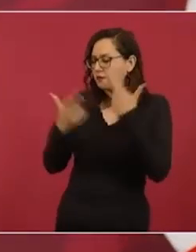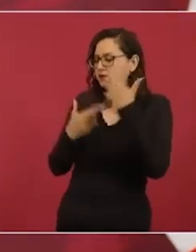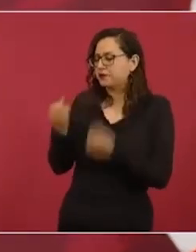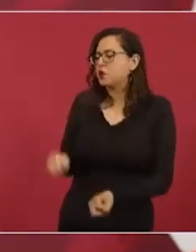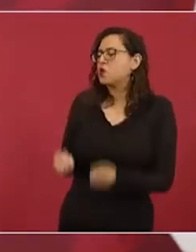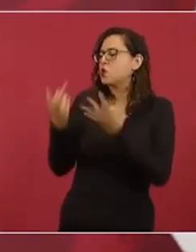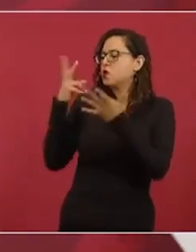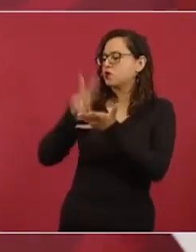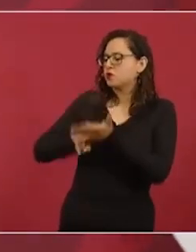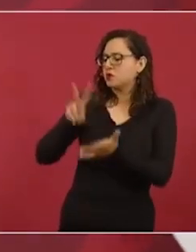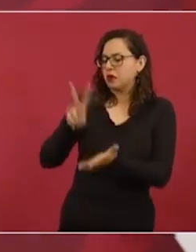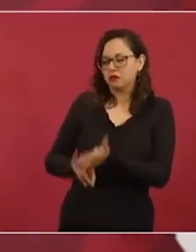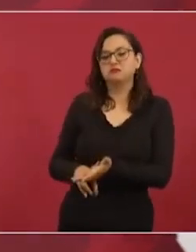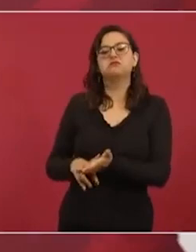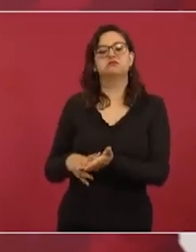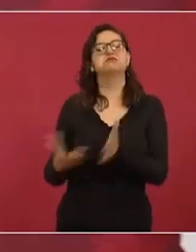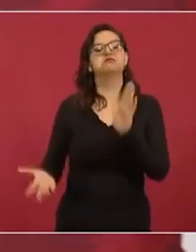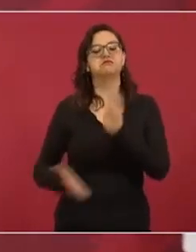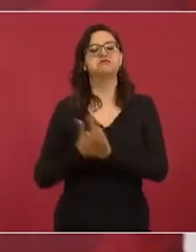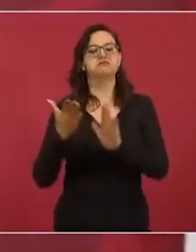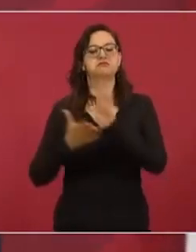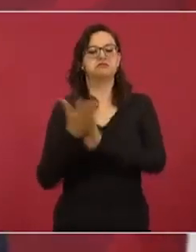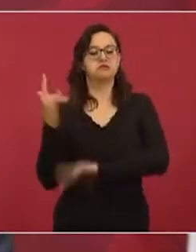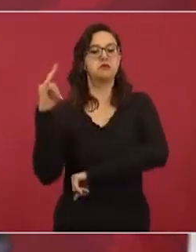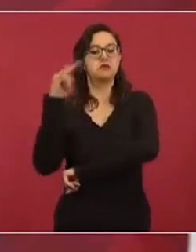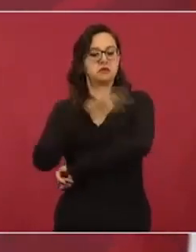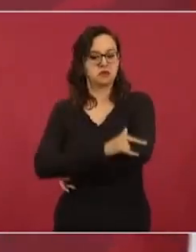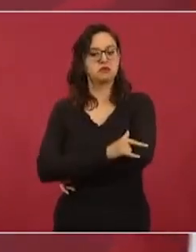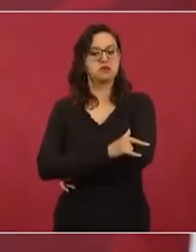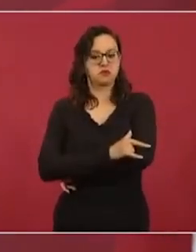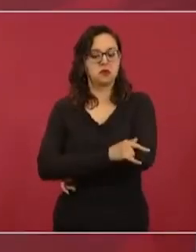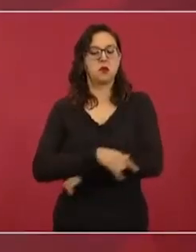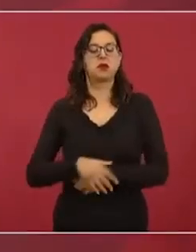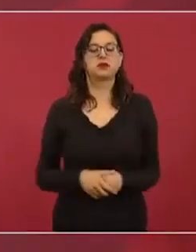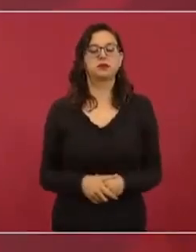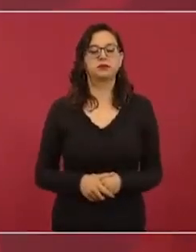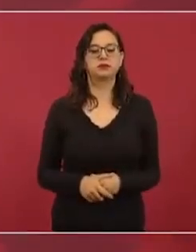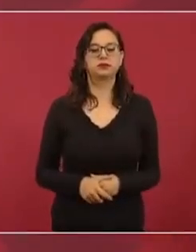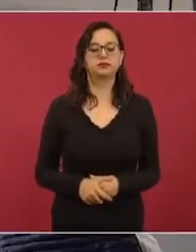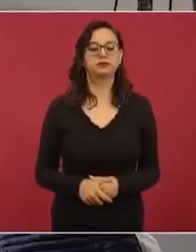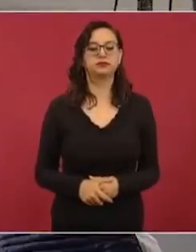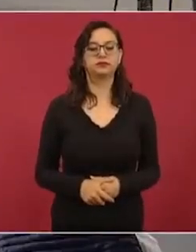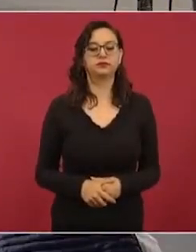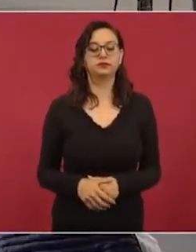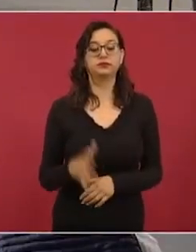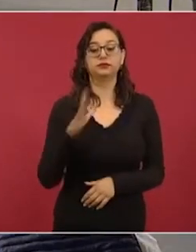el terreno para el aeropuerto. Hay otro ejido